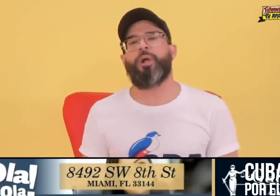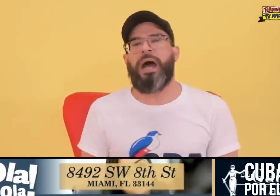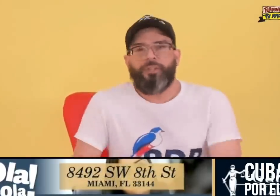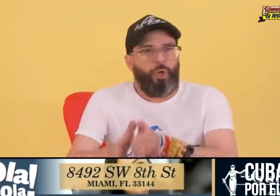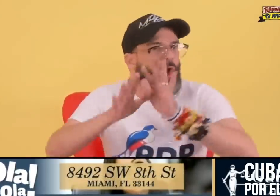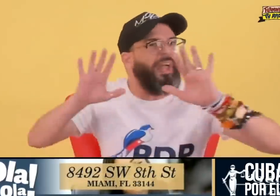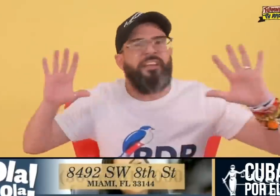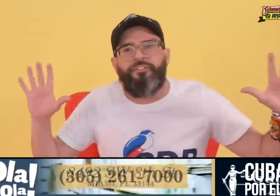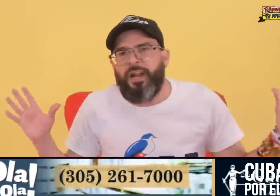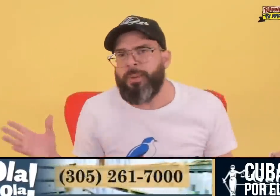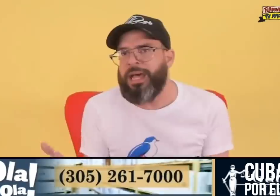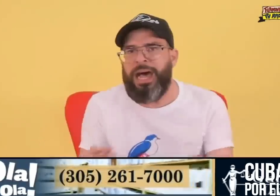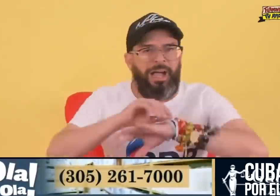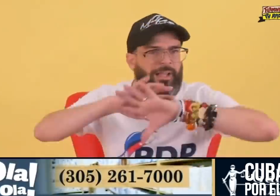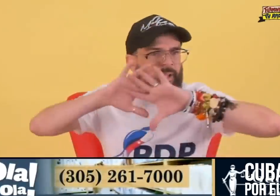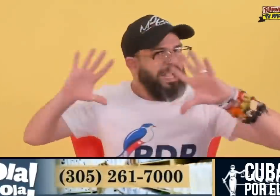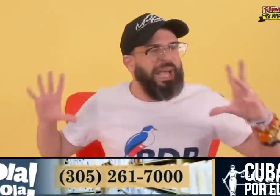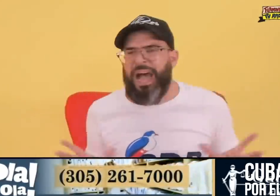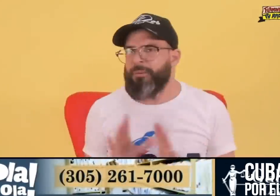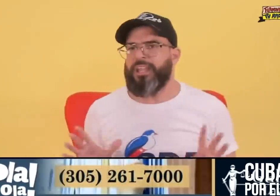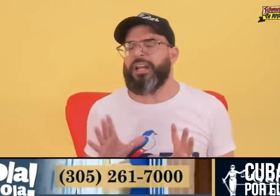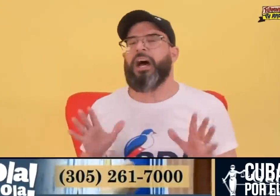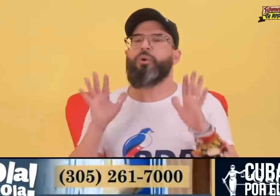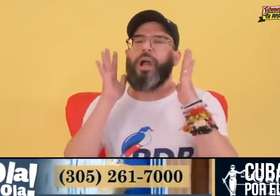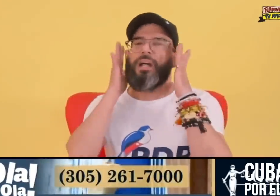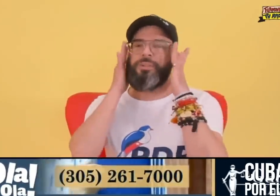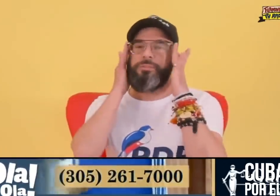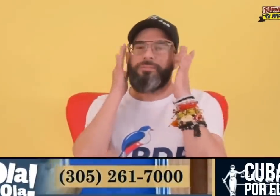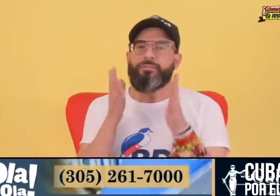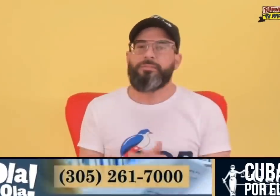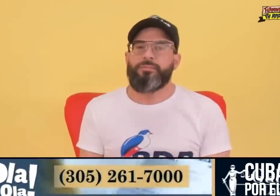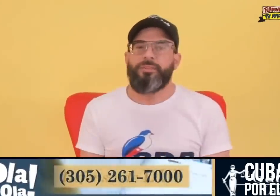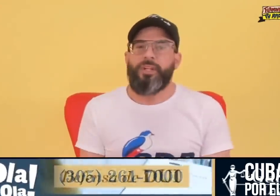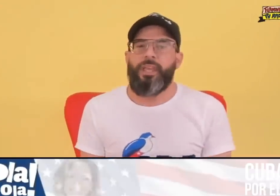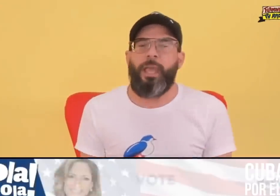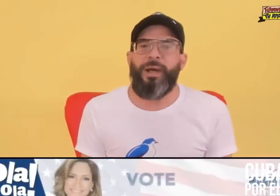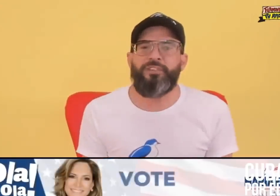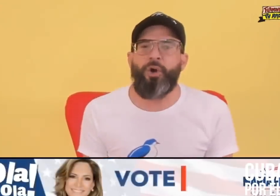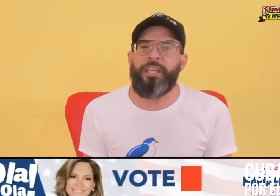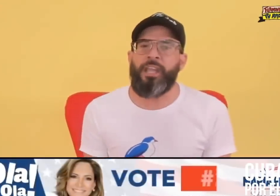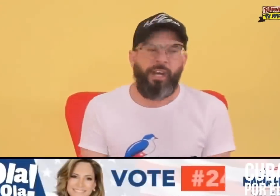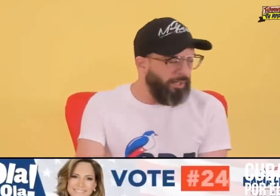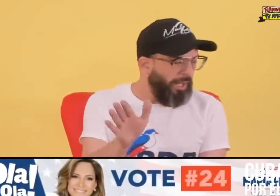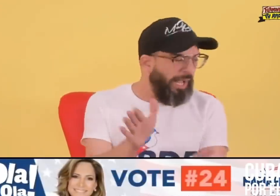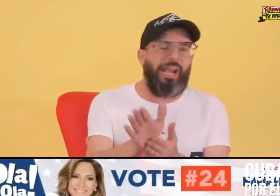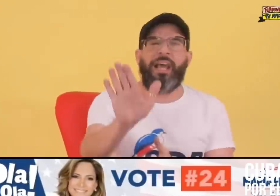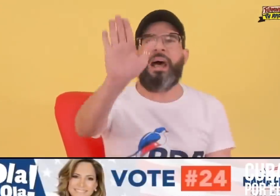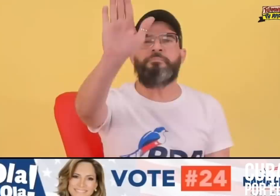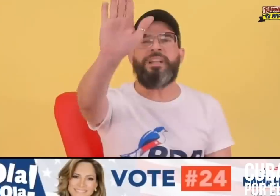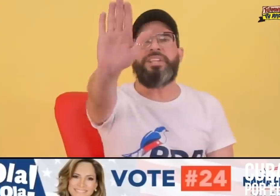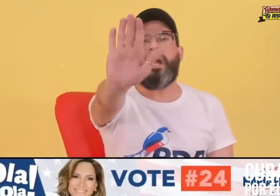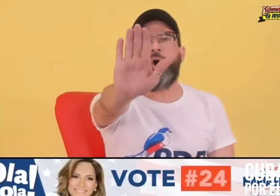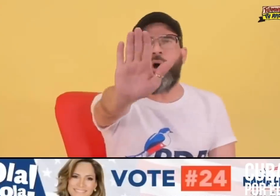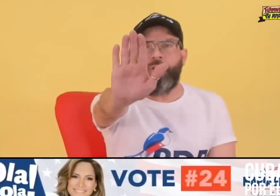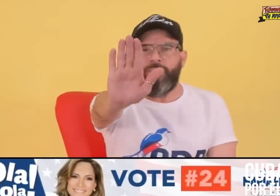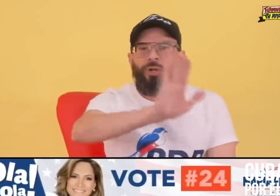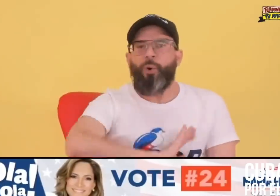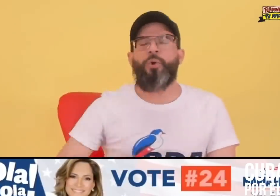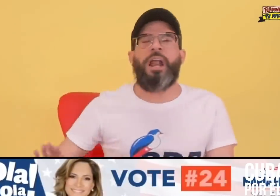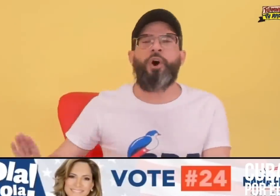de Raúl Castro o de la enfermedad grave de Raúl Castro. ¿Y qué pasó ayer? El Granma